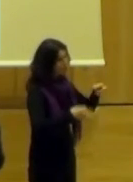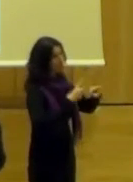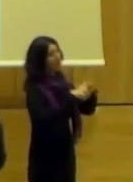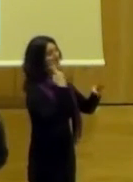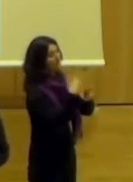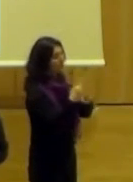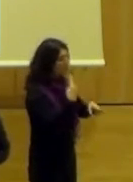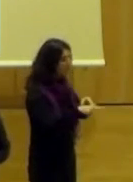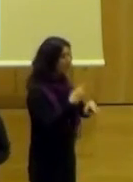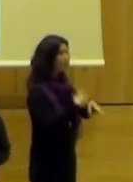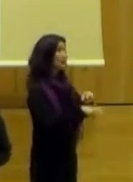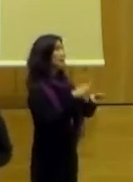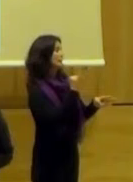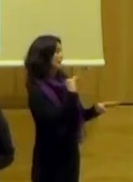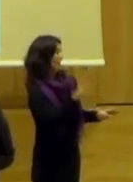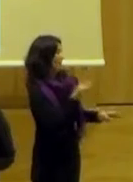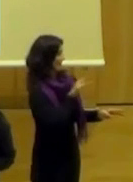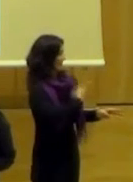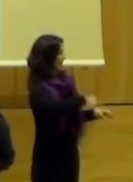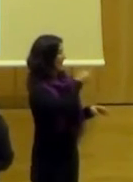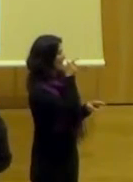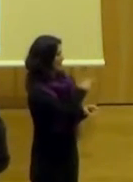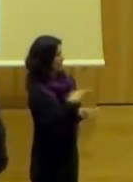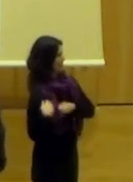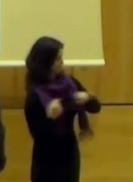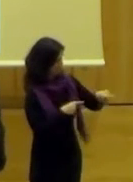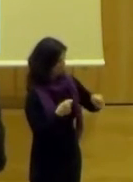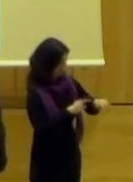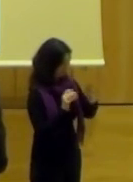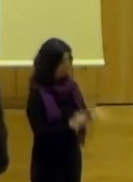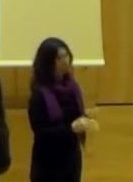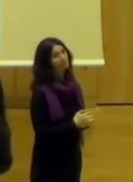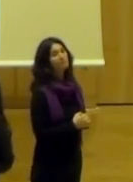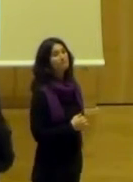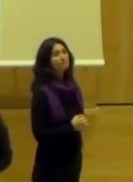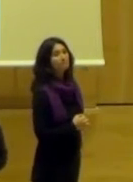jurídicas, políticas, etcétera, que afectaban a la población inmigrante.